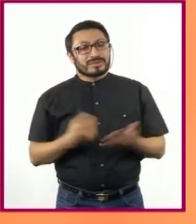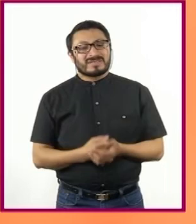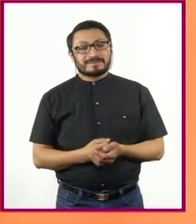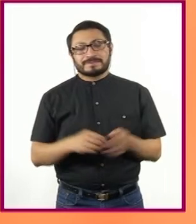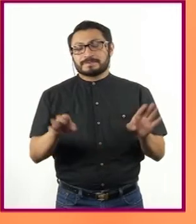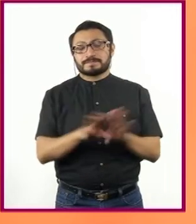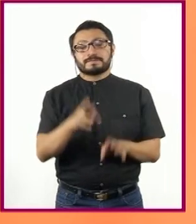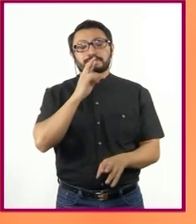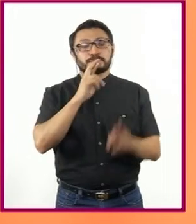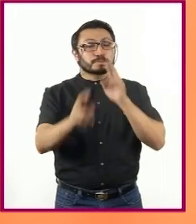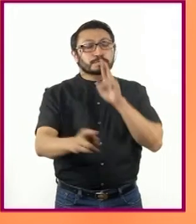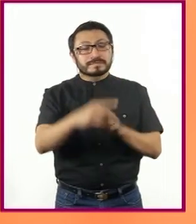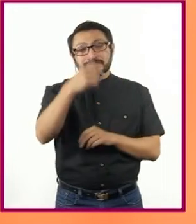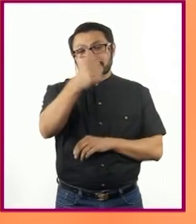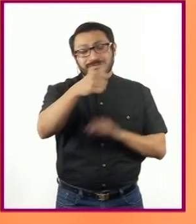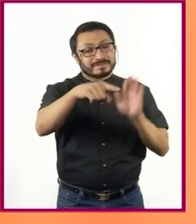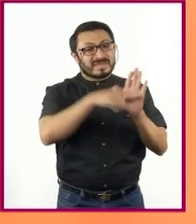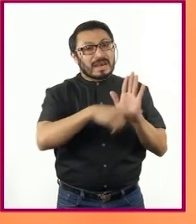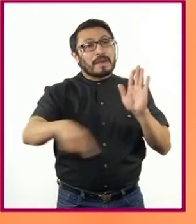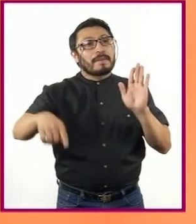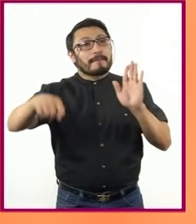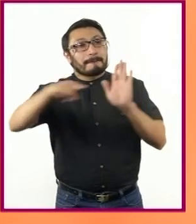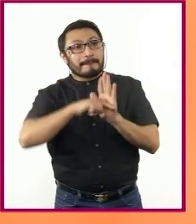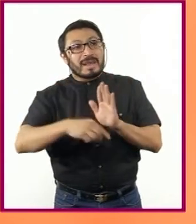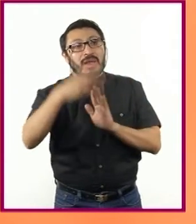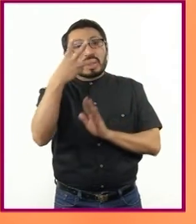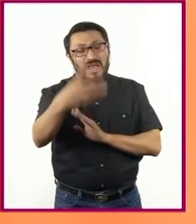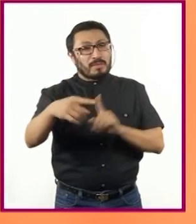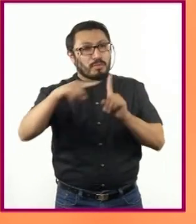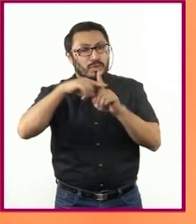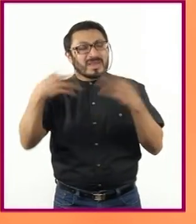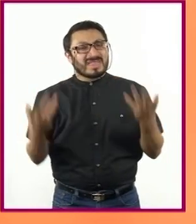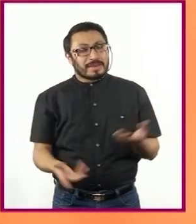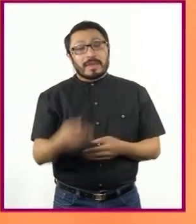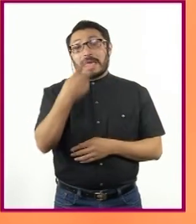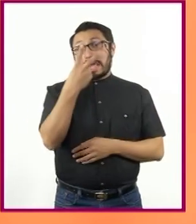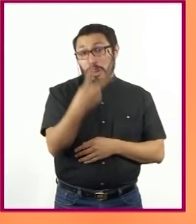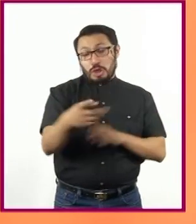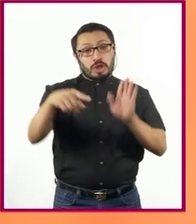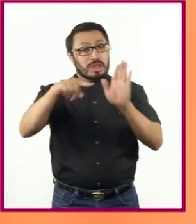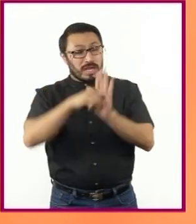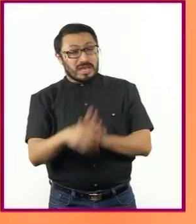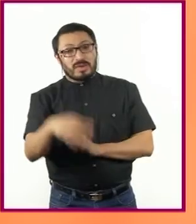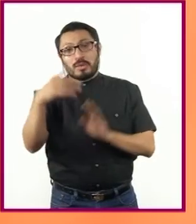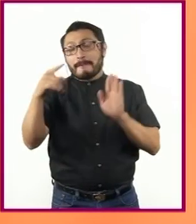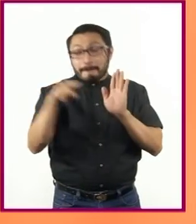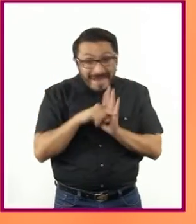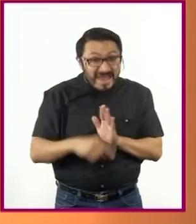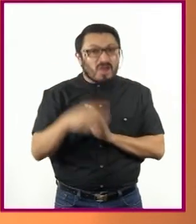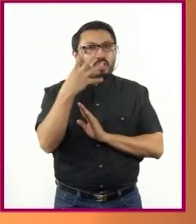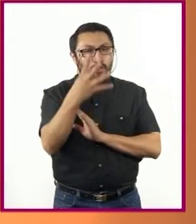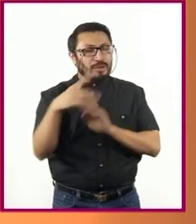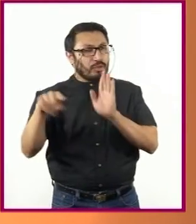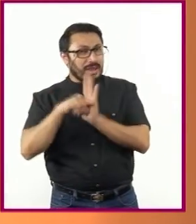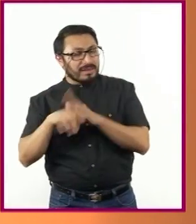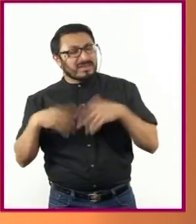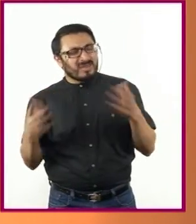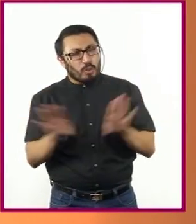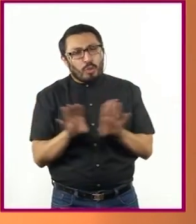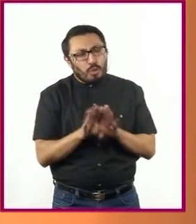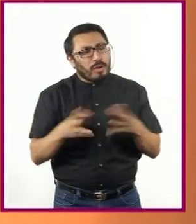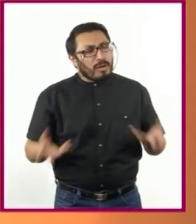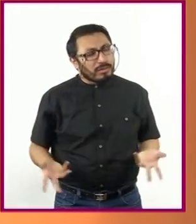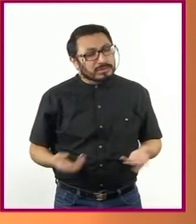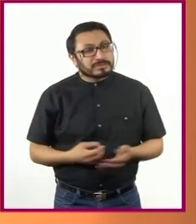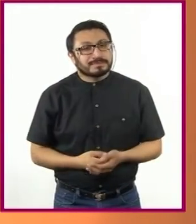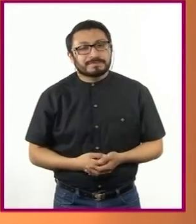¿Cómo resolverían 6 negativo menos 3 positivo? Y 2 negativo menos 4 negativo. Profesor,